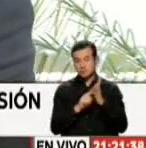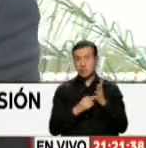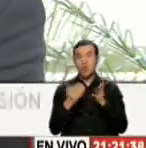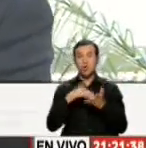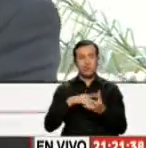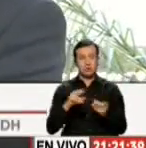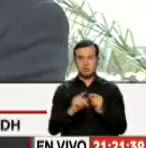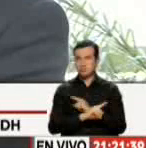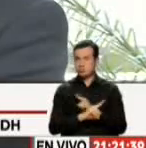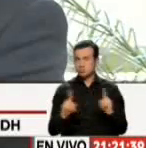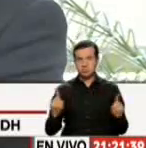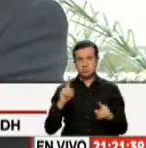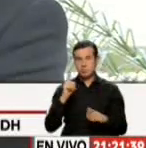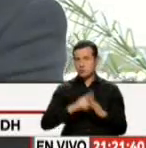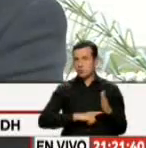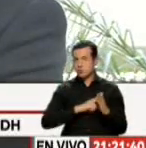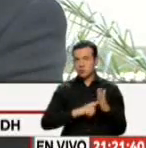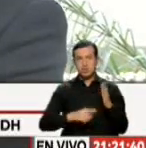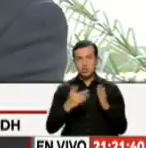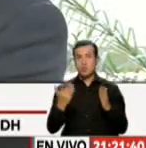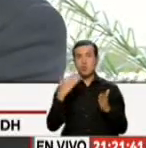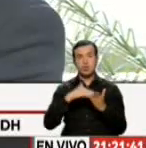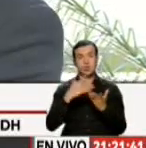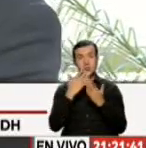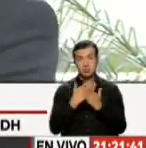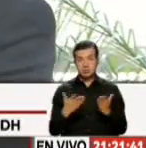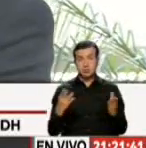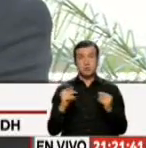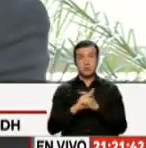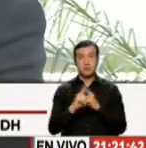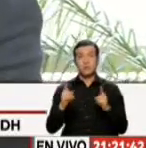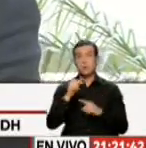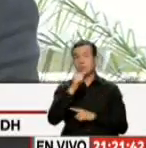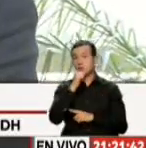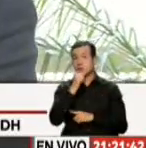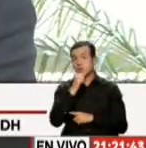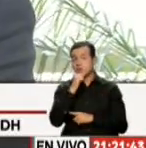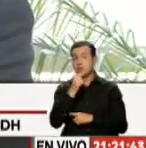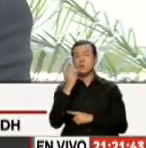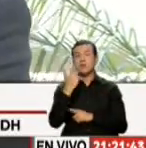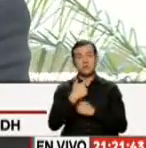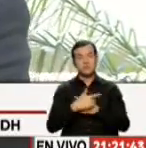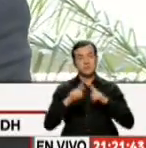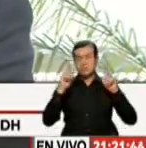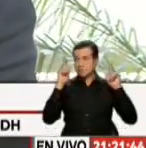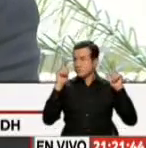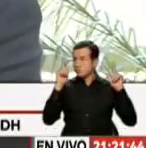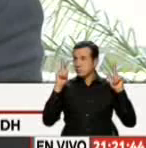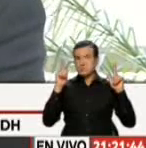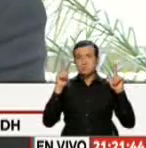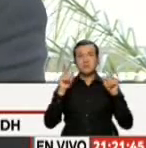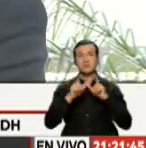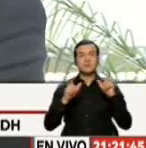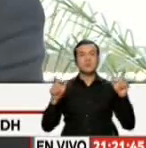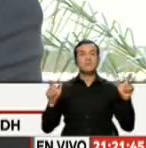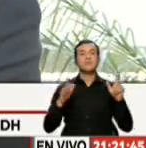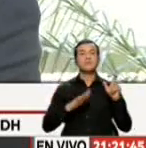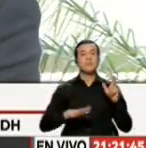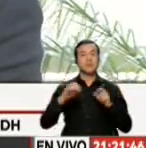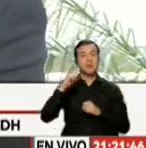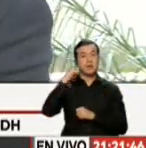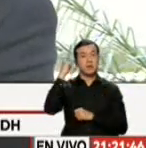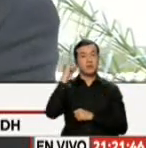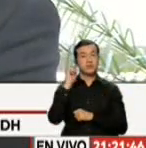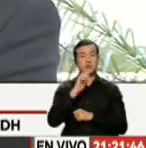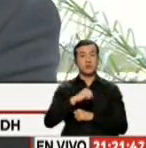repetición, de que esto no vuelva a ocurrir y que el periodismo sea libre, el derecho a